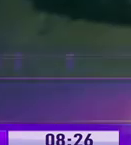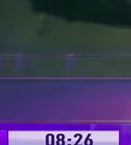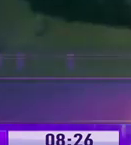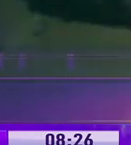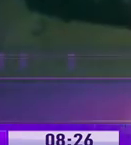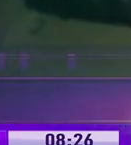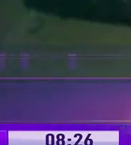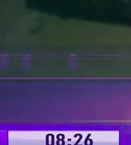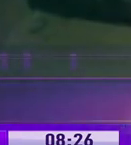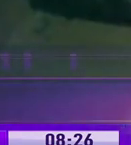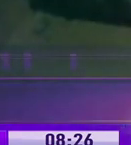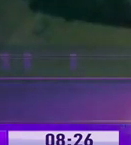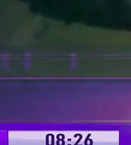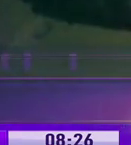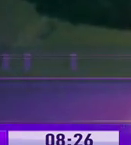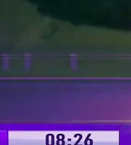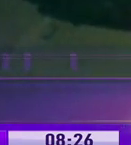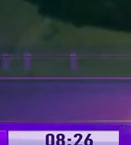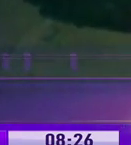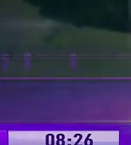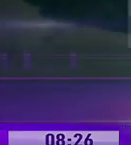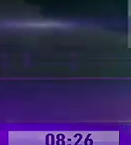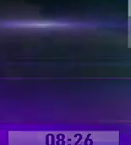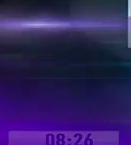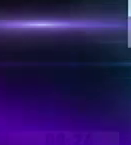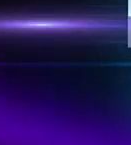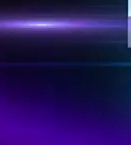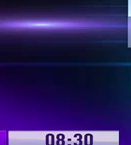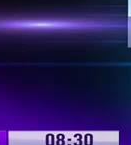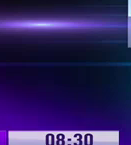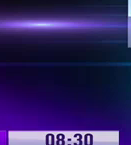en la comunidad. Enseguida regresamos.